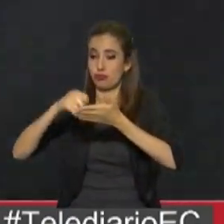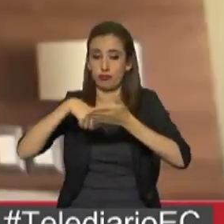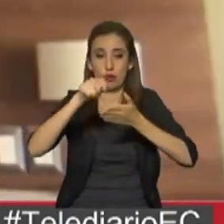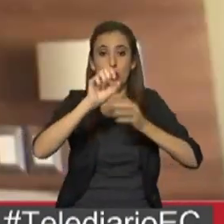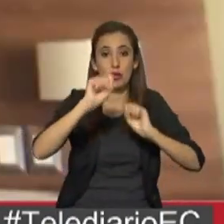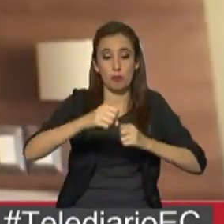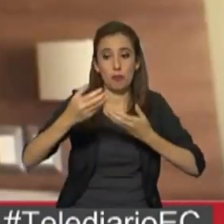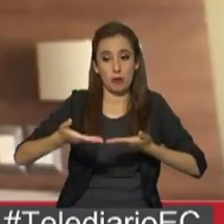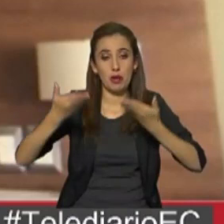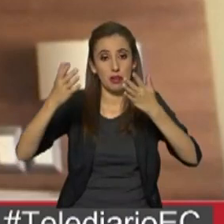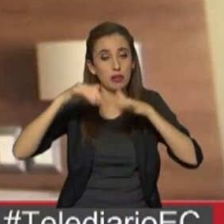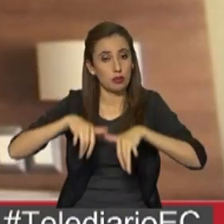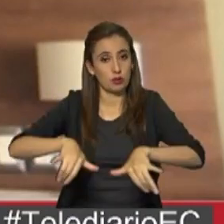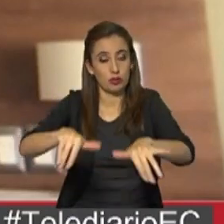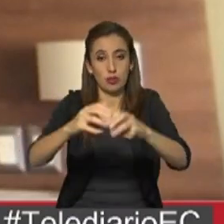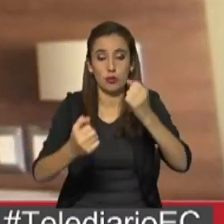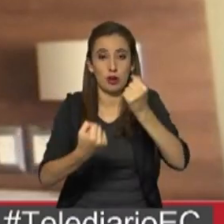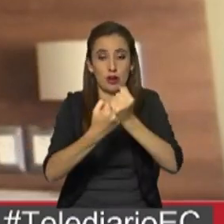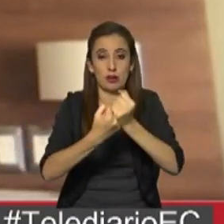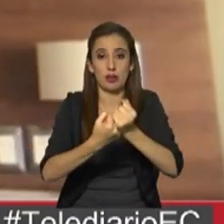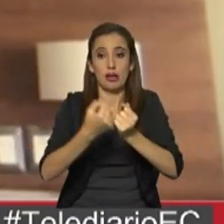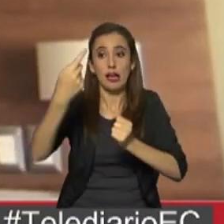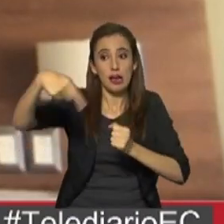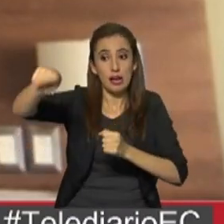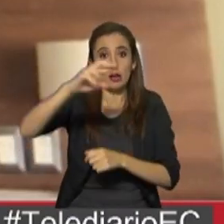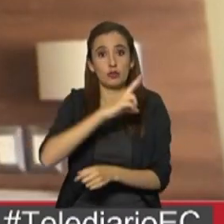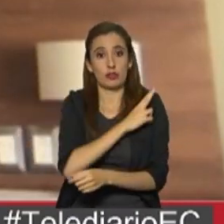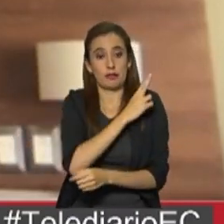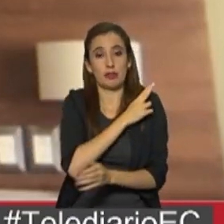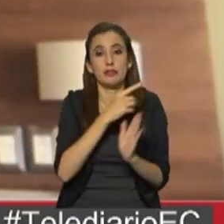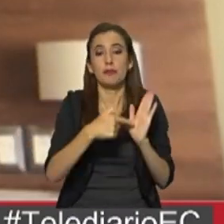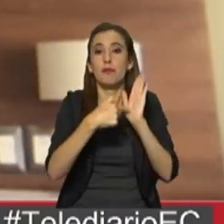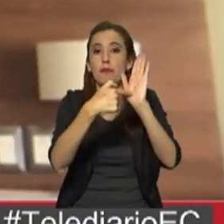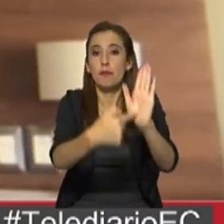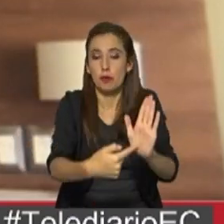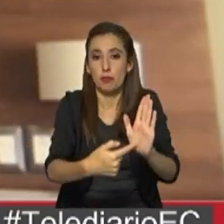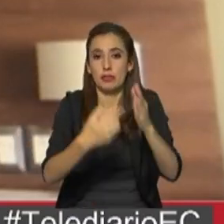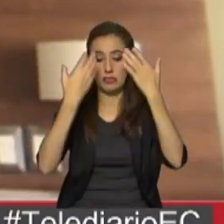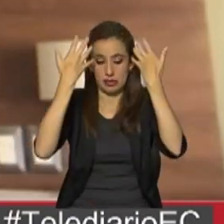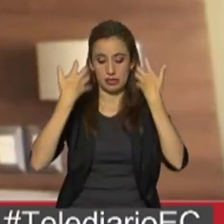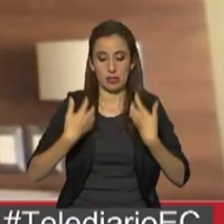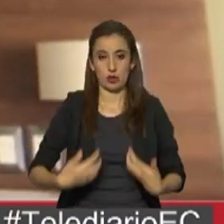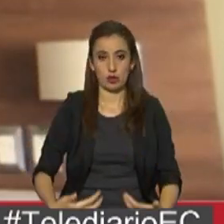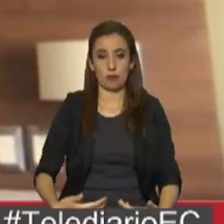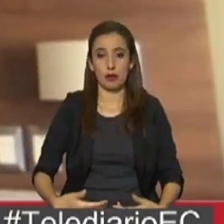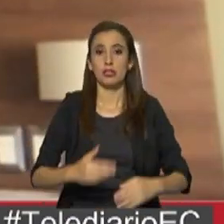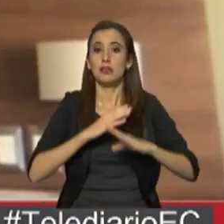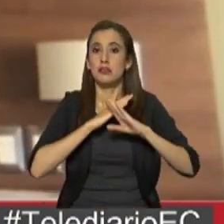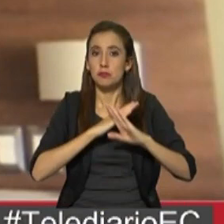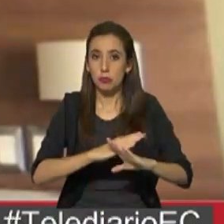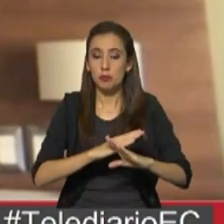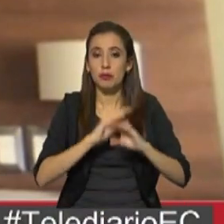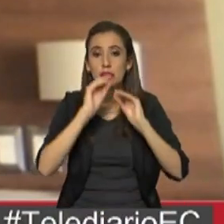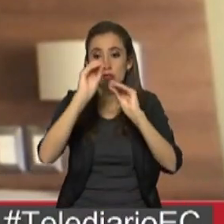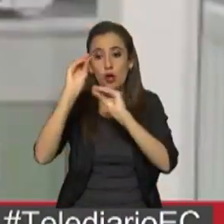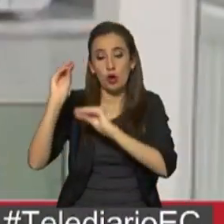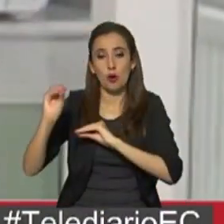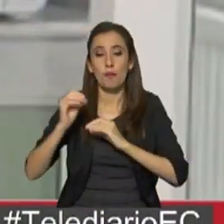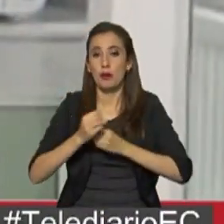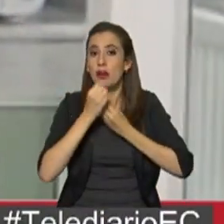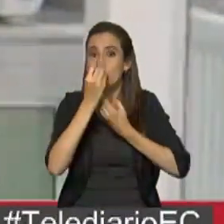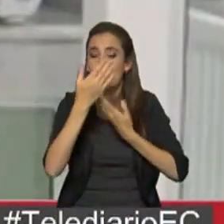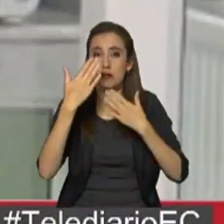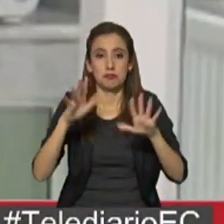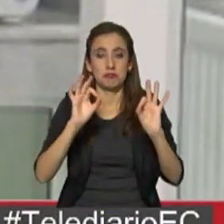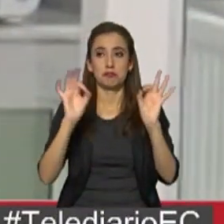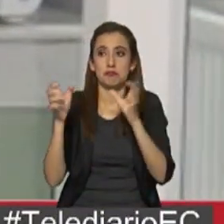pruebas que tienen las prendas de protección y que se comprometen a reportar los casos además